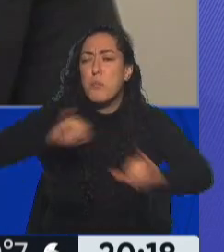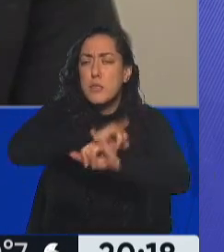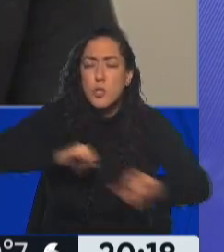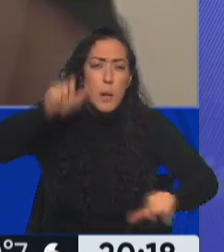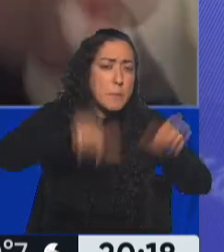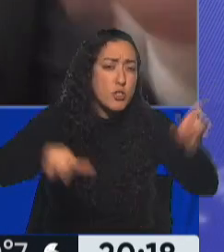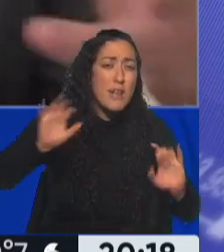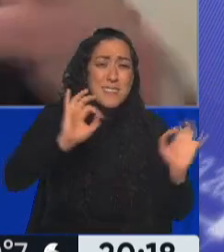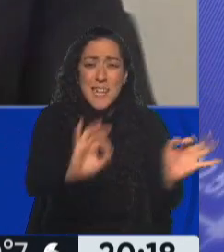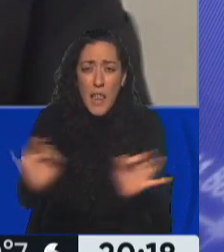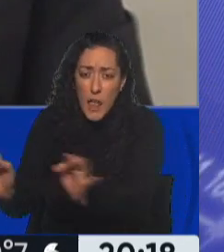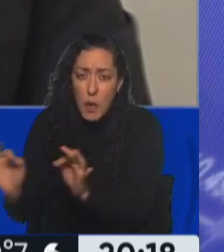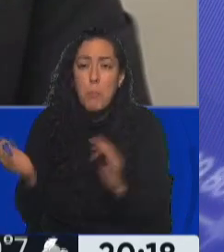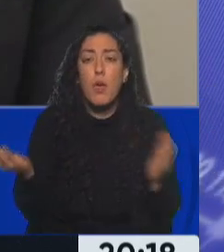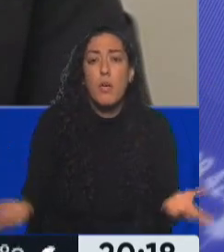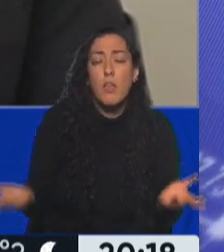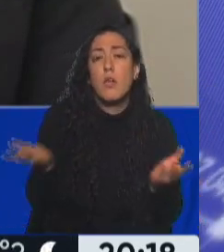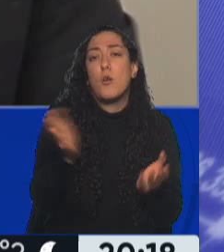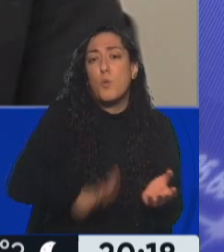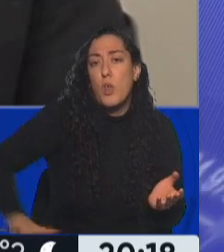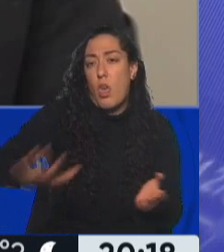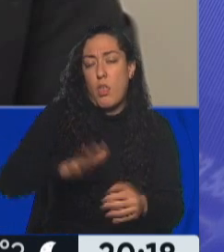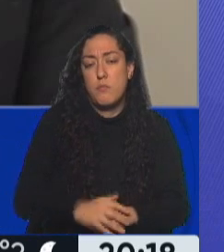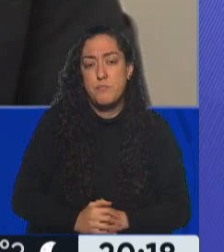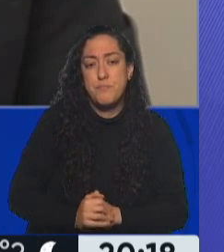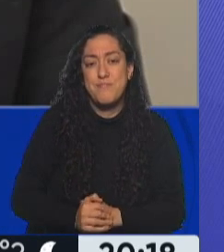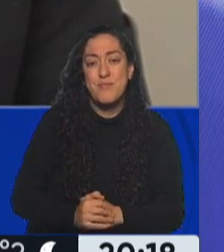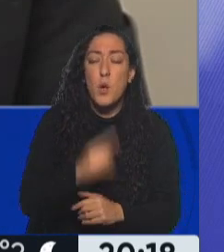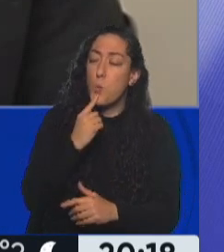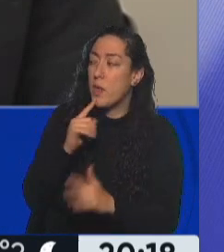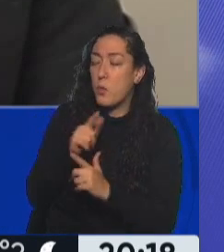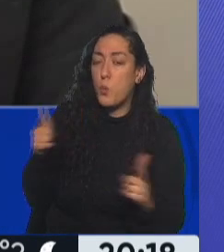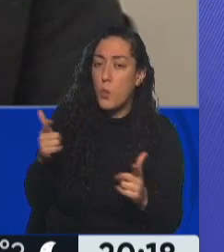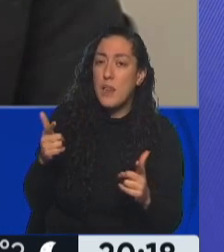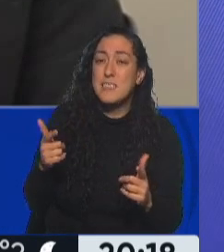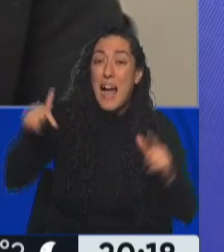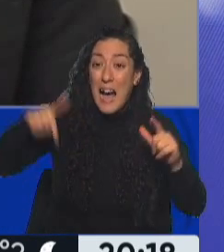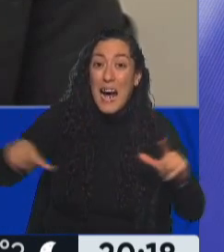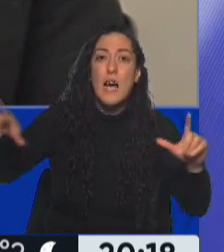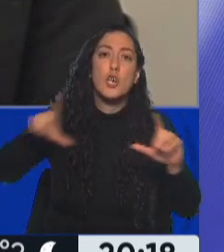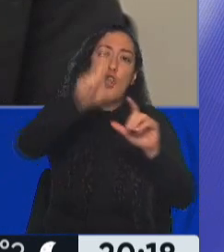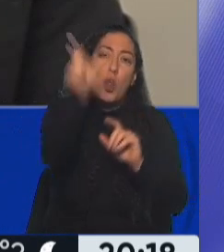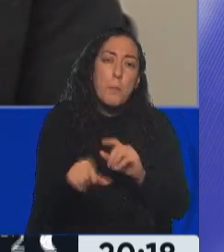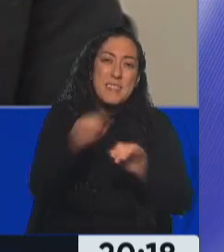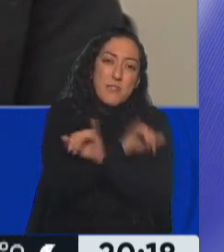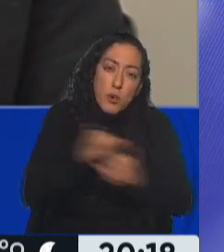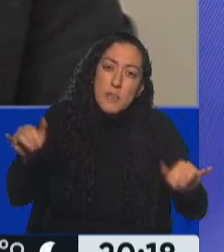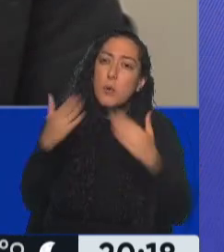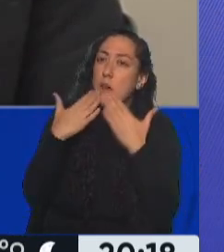y este tipo de datos a la comunidad. Sin duda, le agradecemos por eso haberlo hecho aquí para todo el país en la televisión pública. Muy amable.